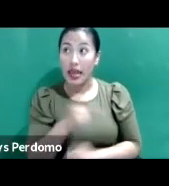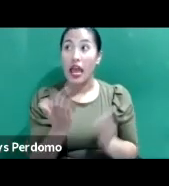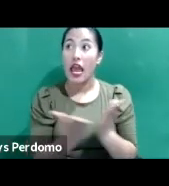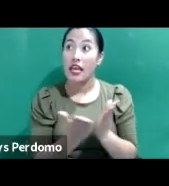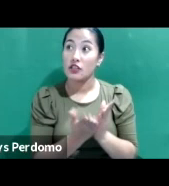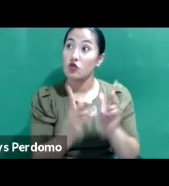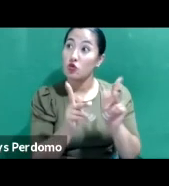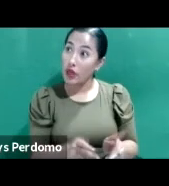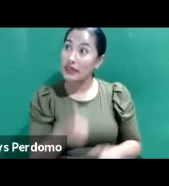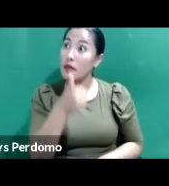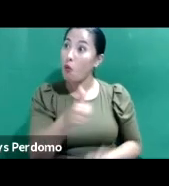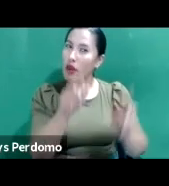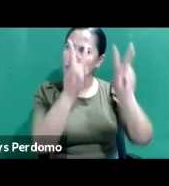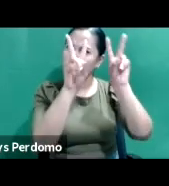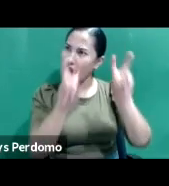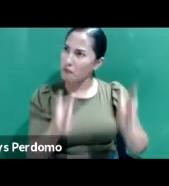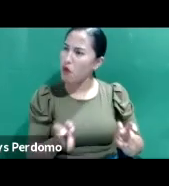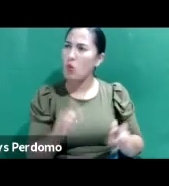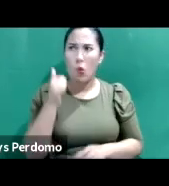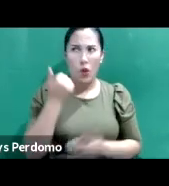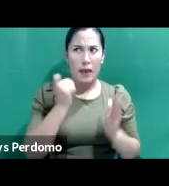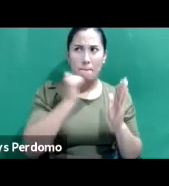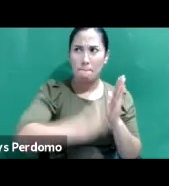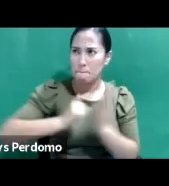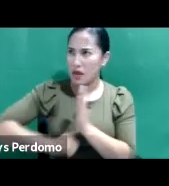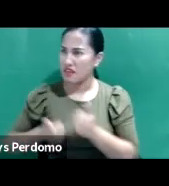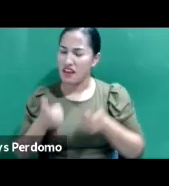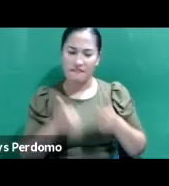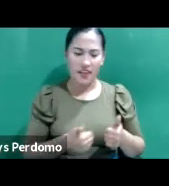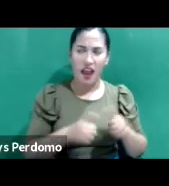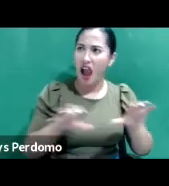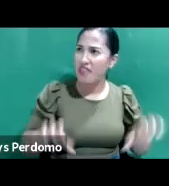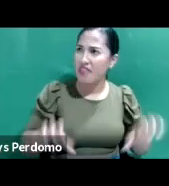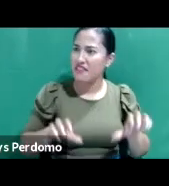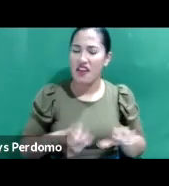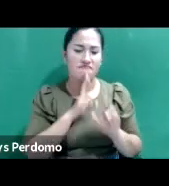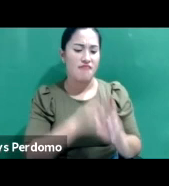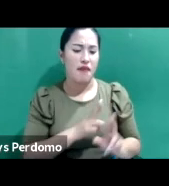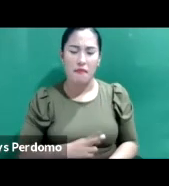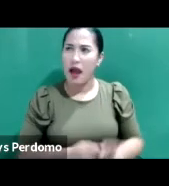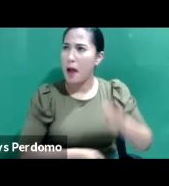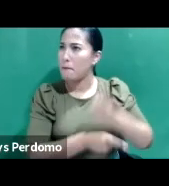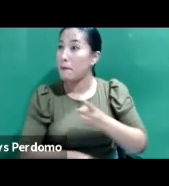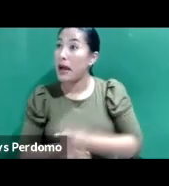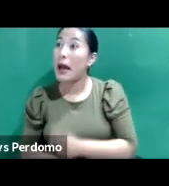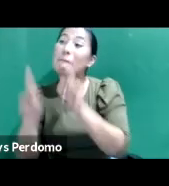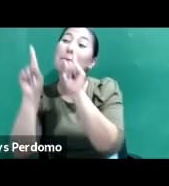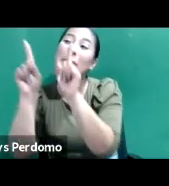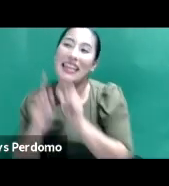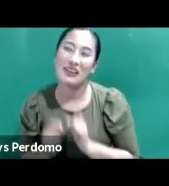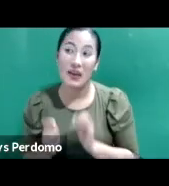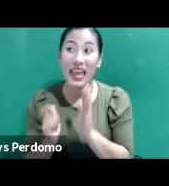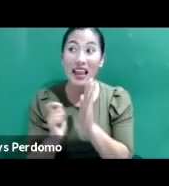conoce los temas en los que estamos enseñando y realiza todas las actividades que se le asignan, pero cada vez que la ponemos